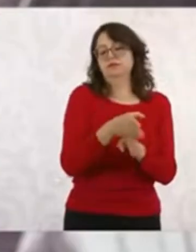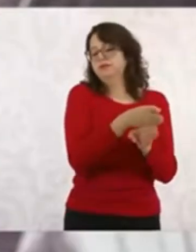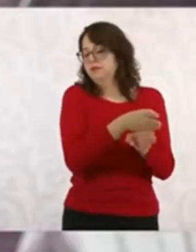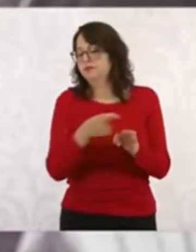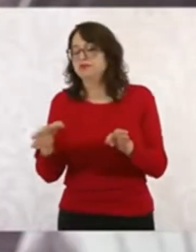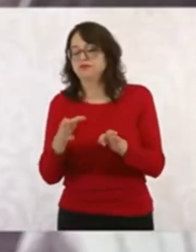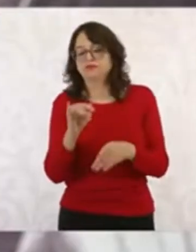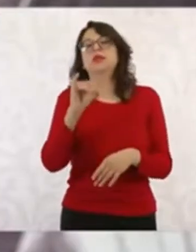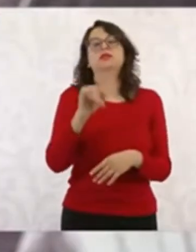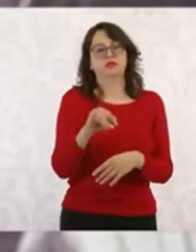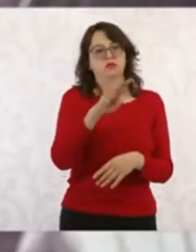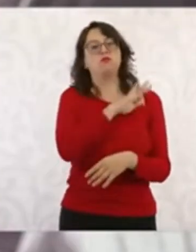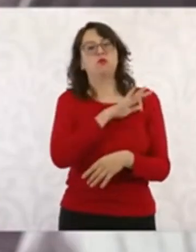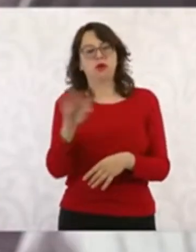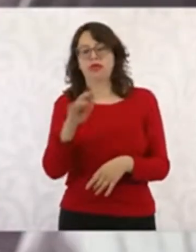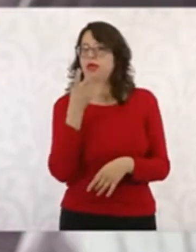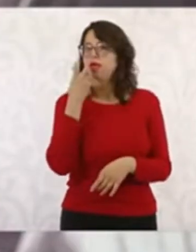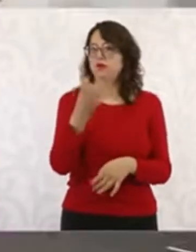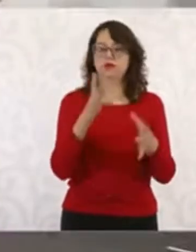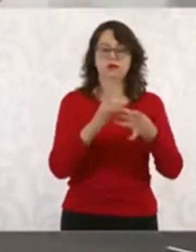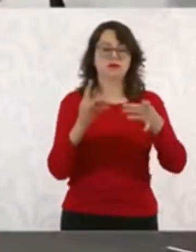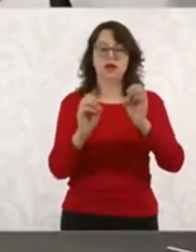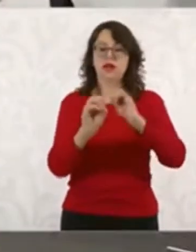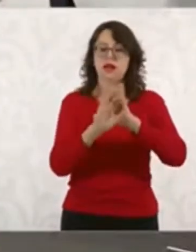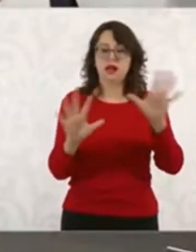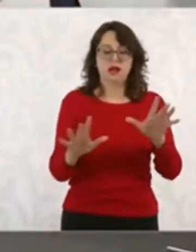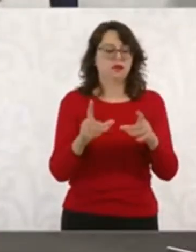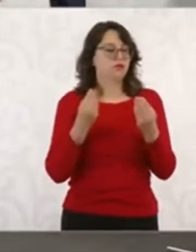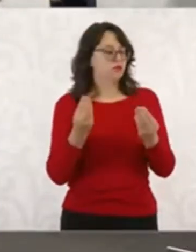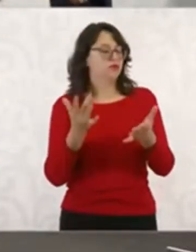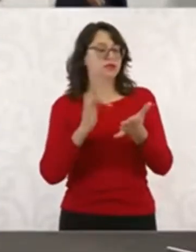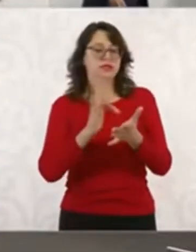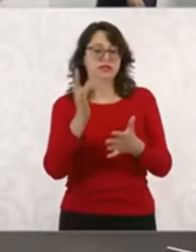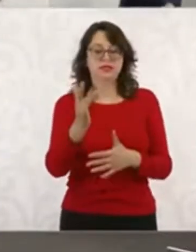las ventajas de la reforma. Muchas gracias. Gracias, presidente.